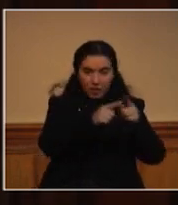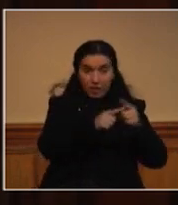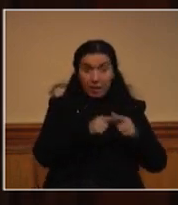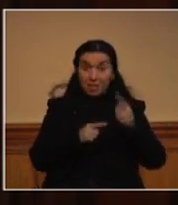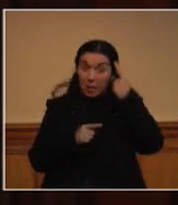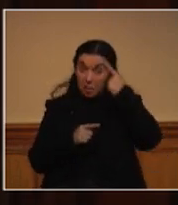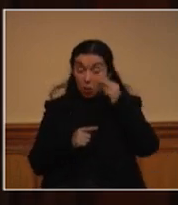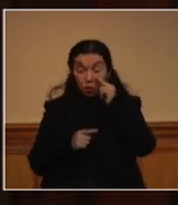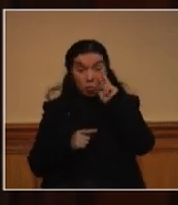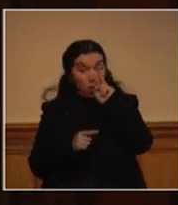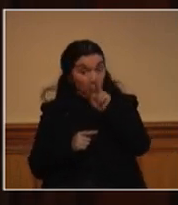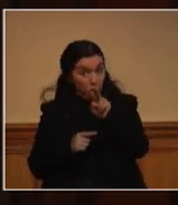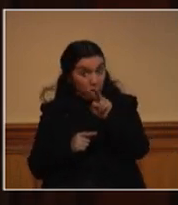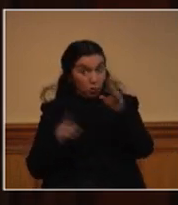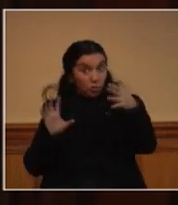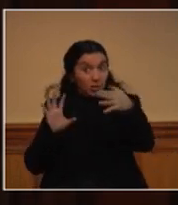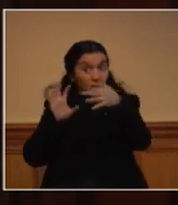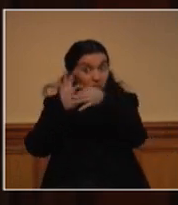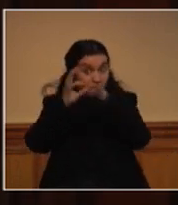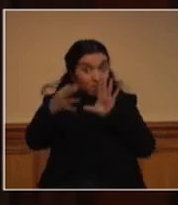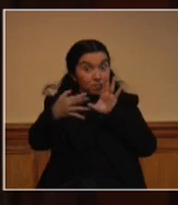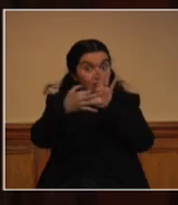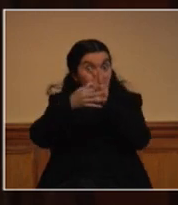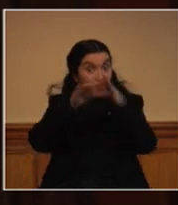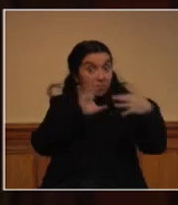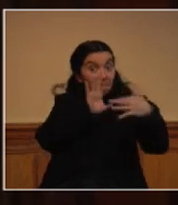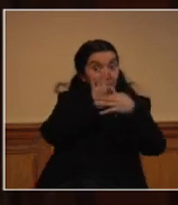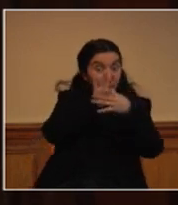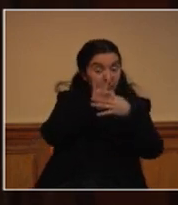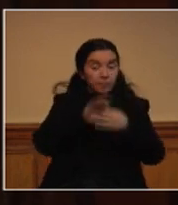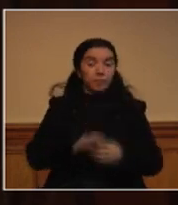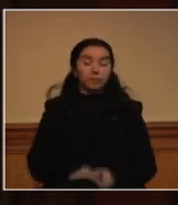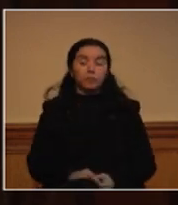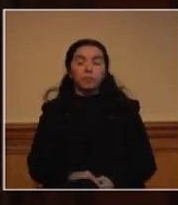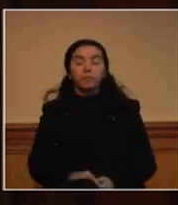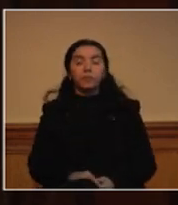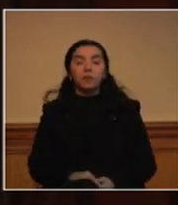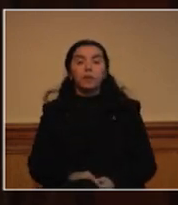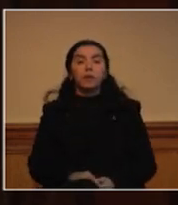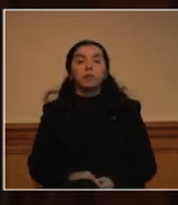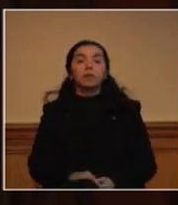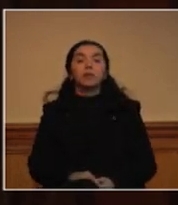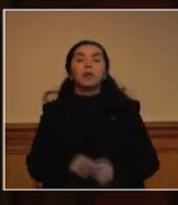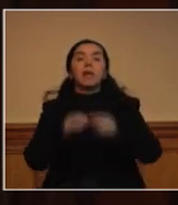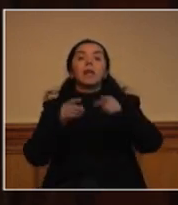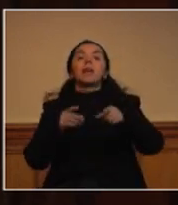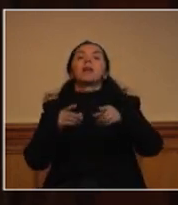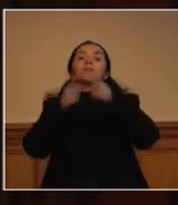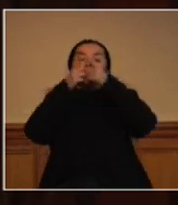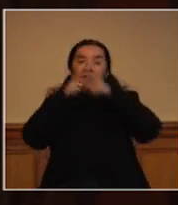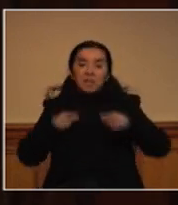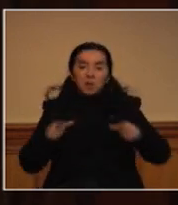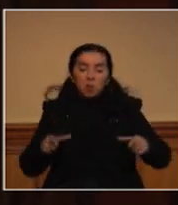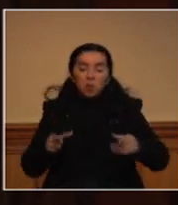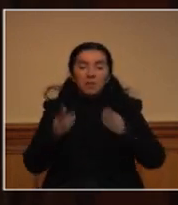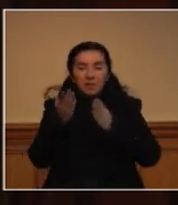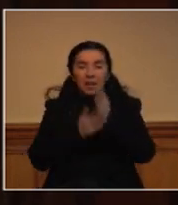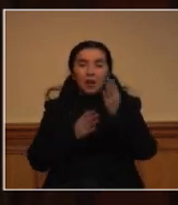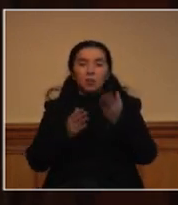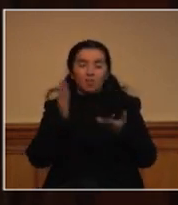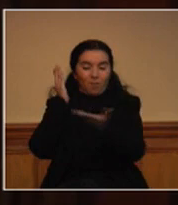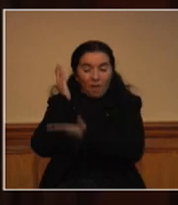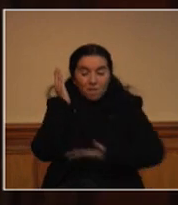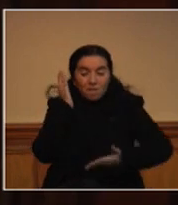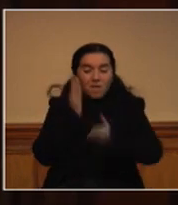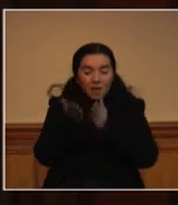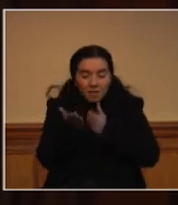viendo, están absolutamente interrelacionadas. Las habilidades lingüísticas sientan las bases para el aprendizaje de